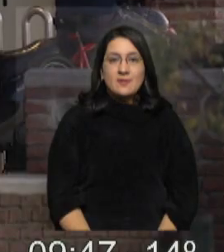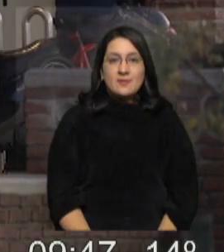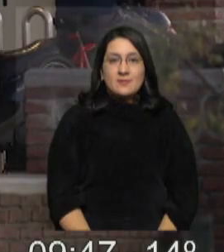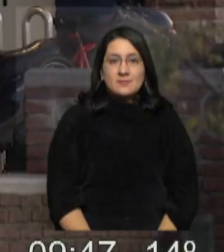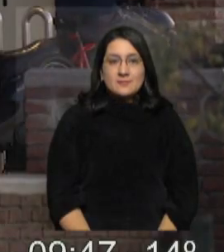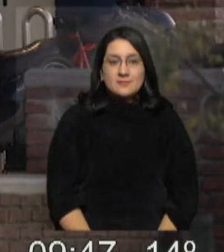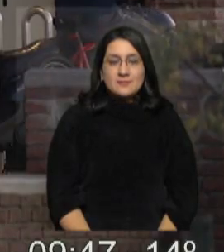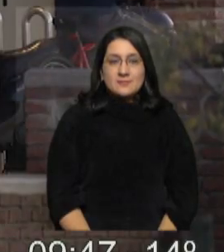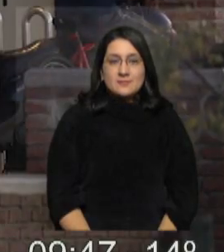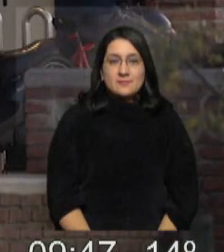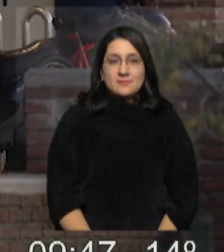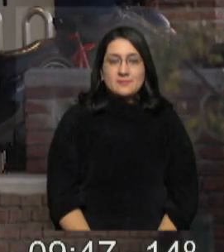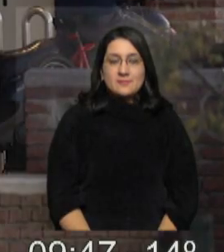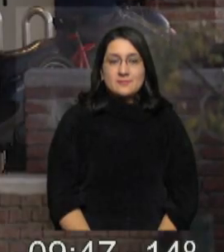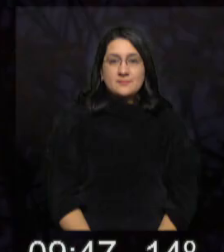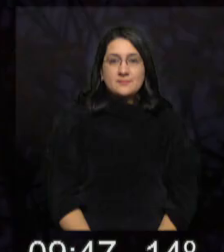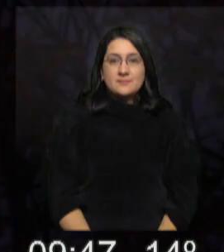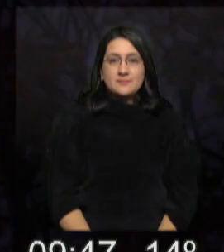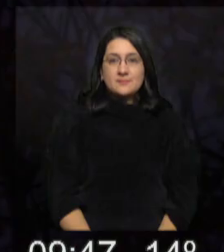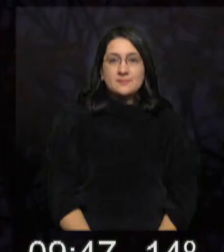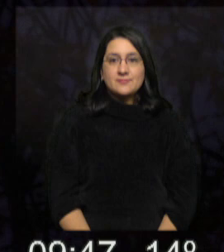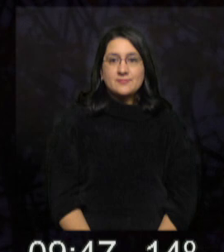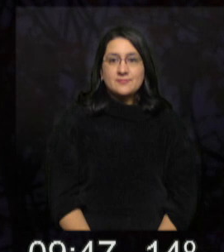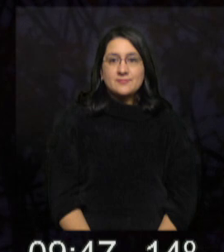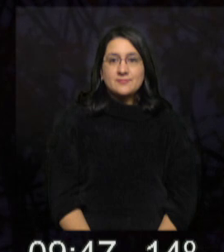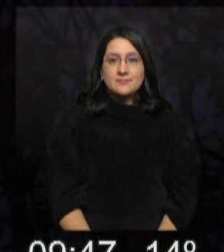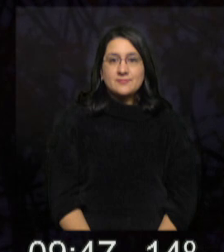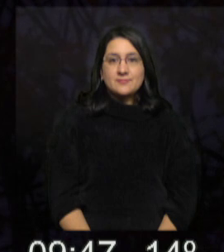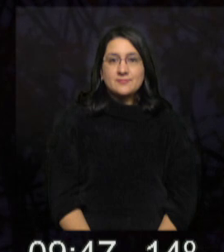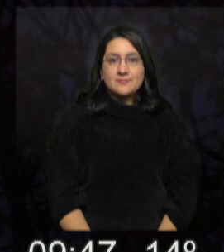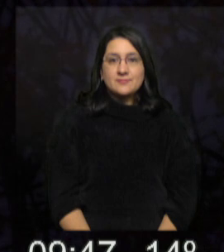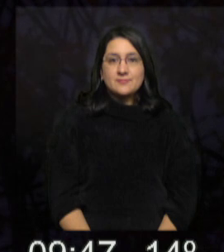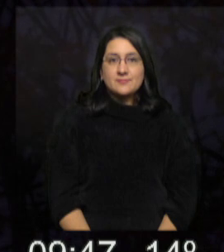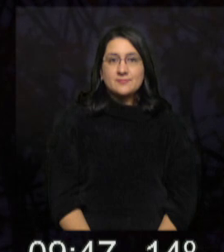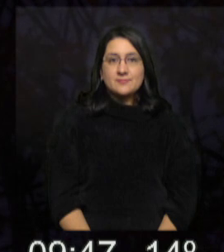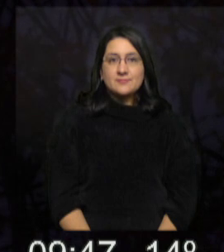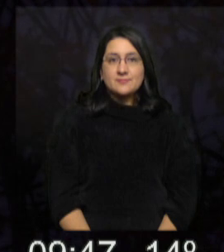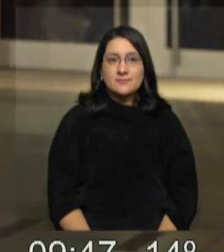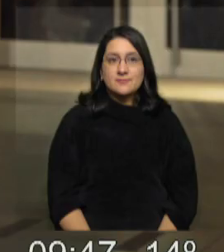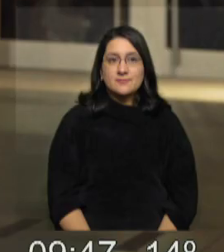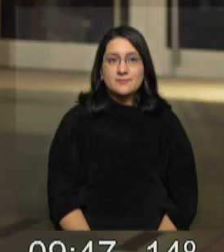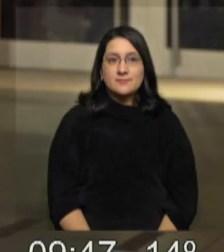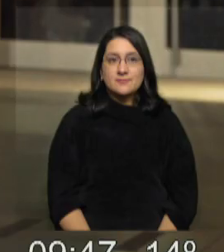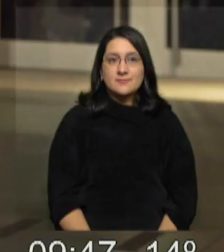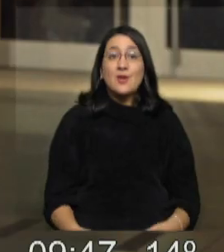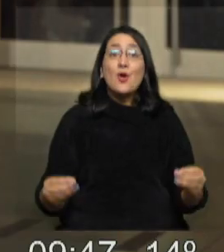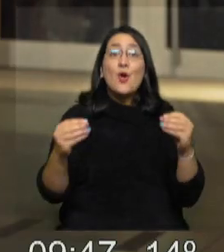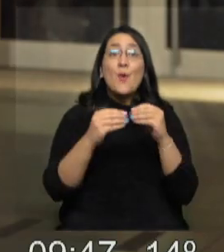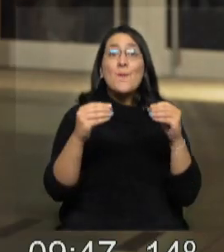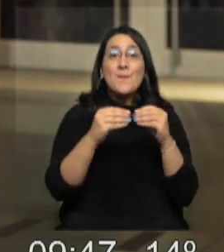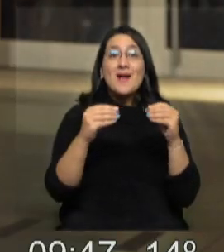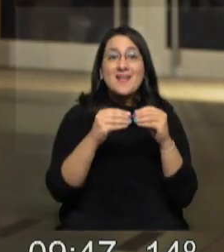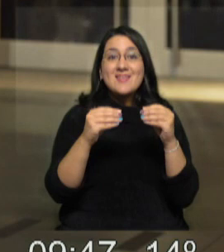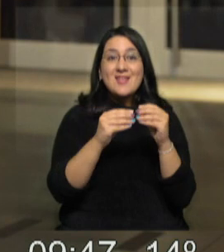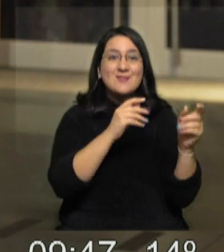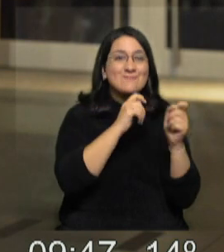extrañará. Y es que la vida da vueltas y tú volverás. A la gente le dice que no, pero yo sé que... Compañeros, el móvil